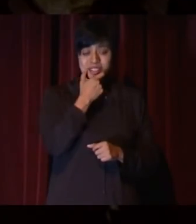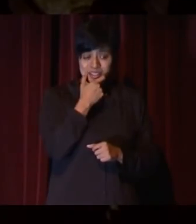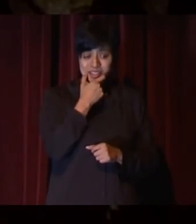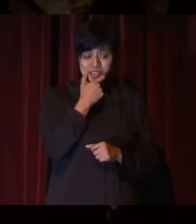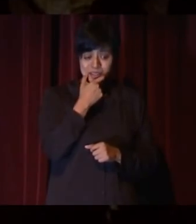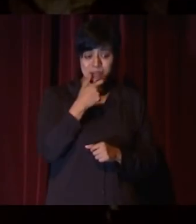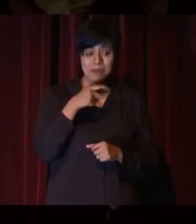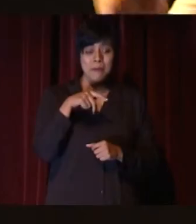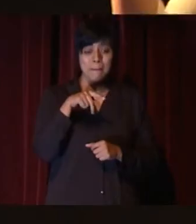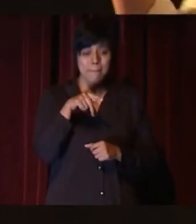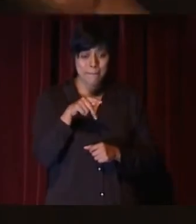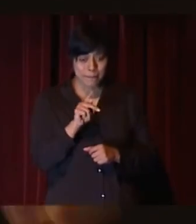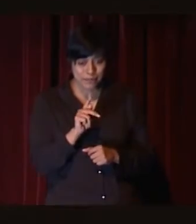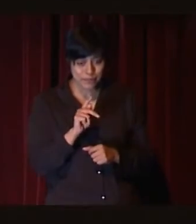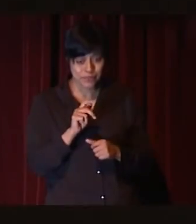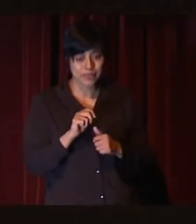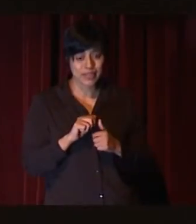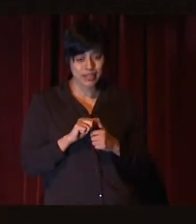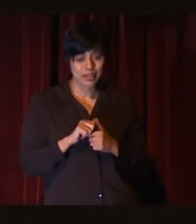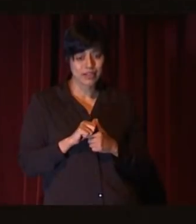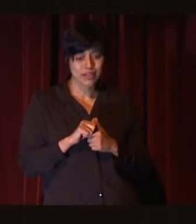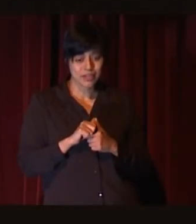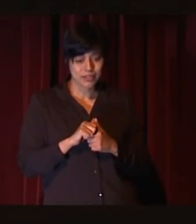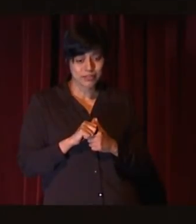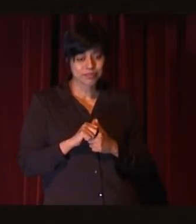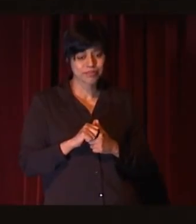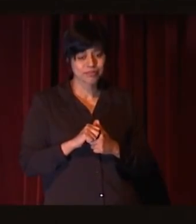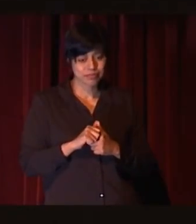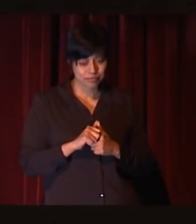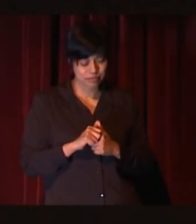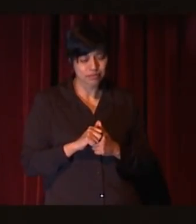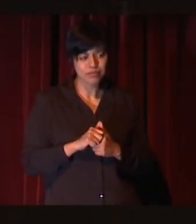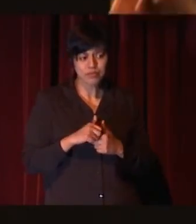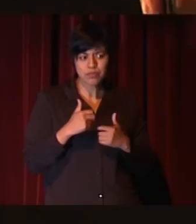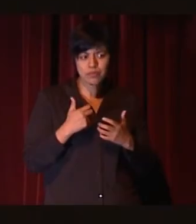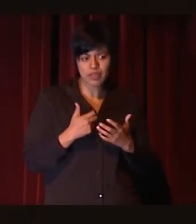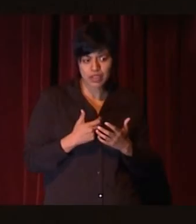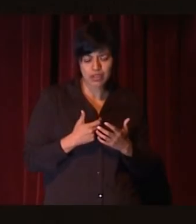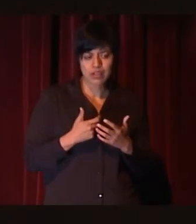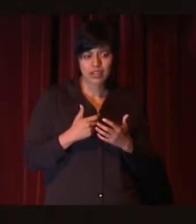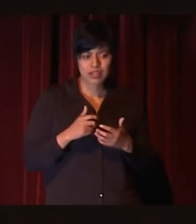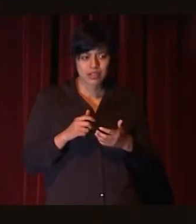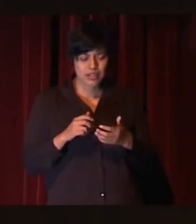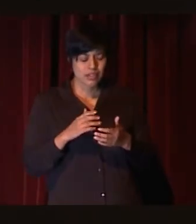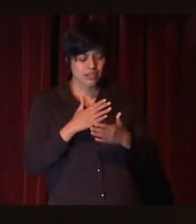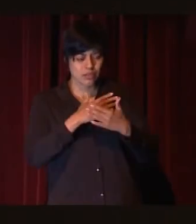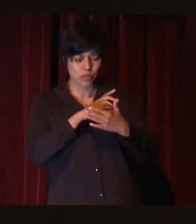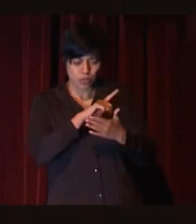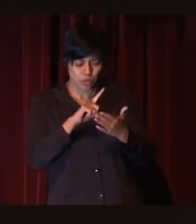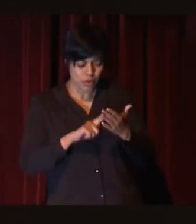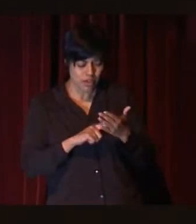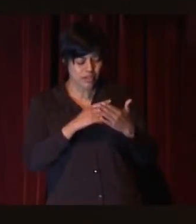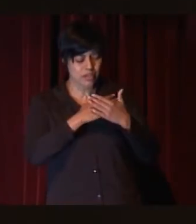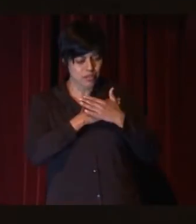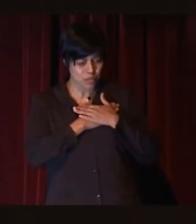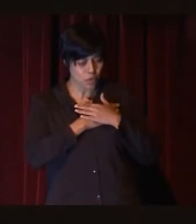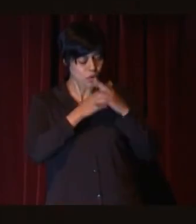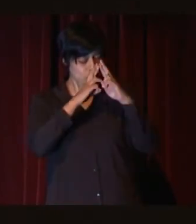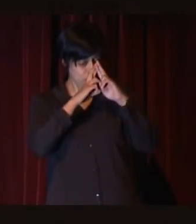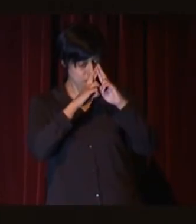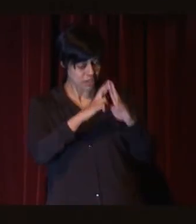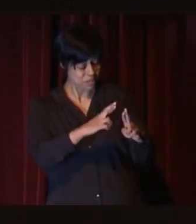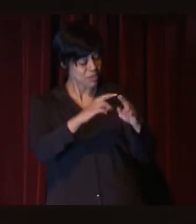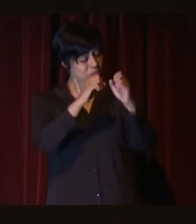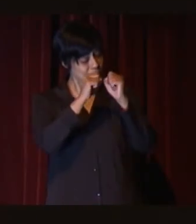medio del lenguaje podemos reincorporar a estas personas que hemos alienado y crear un espacio lleno de amor de honra de